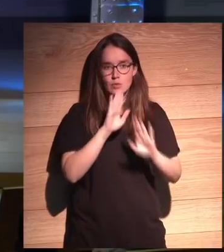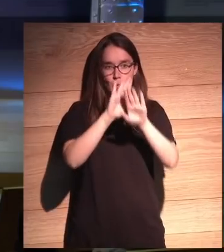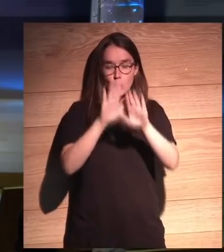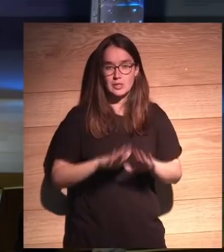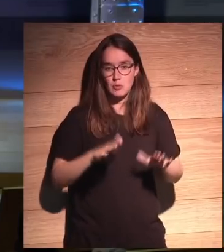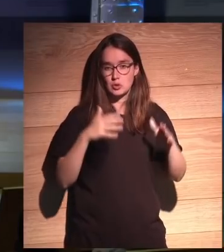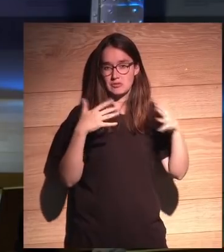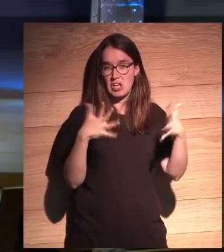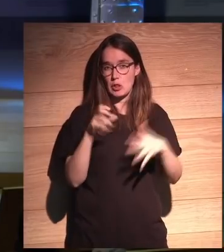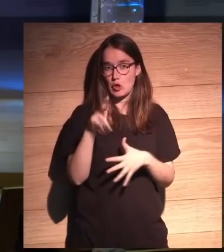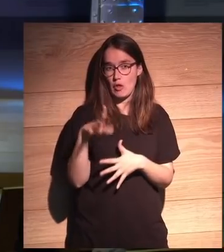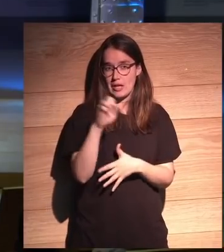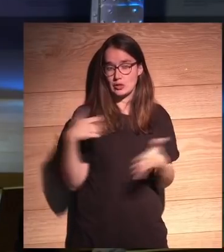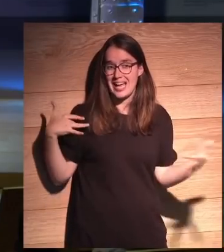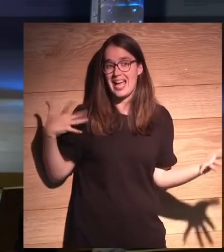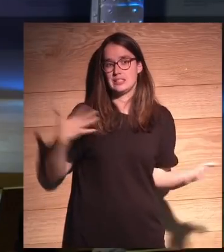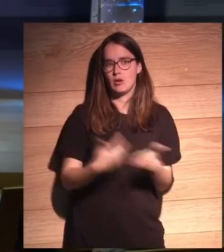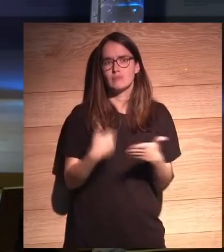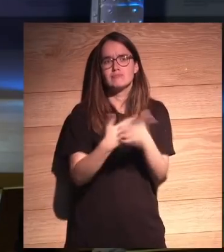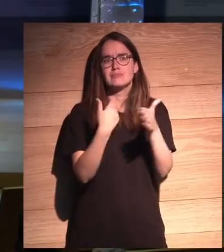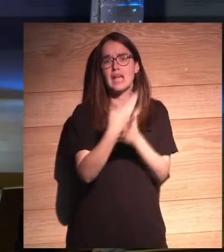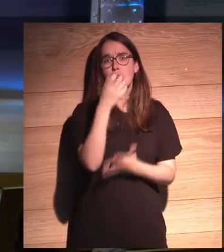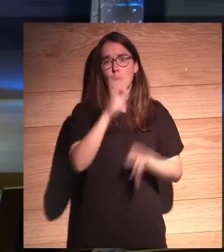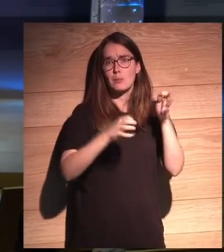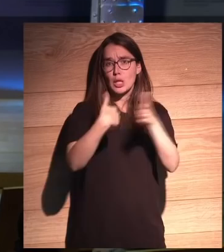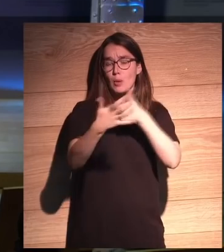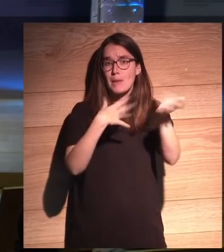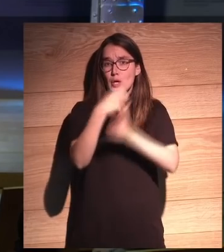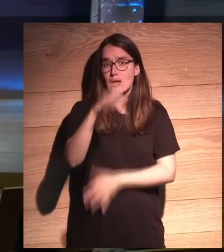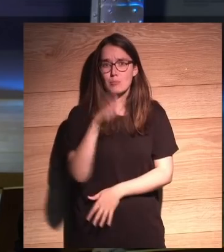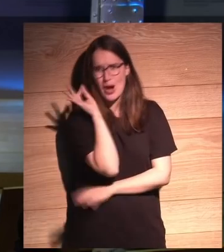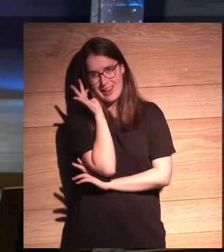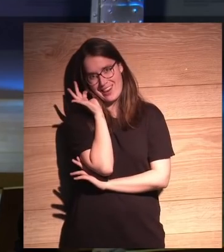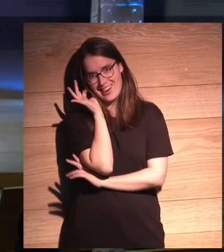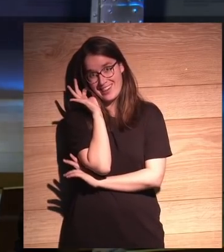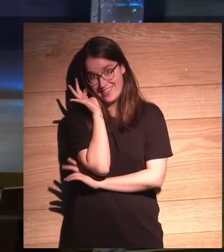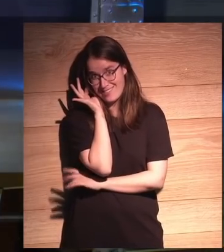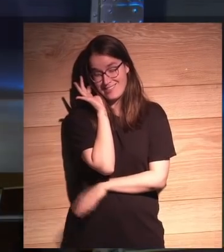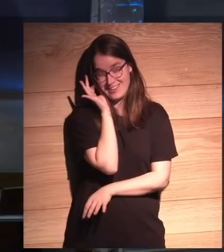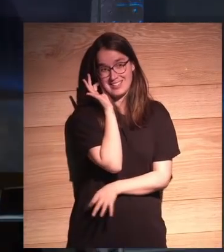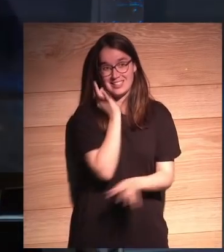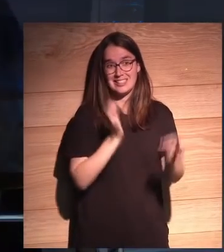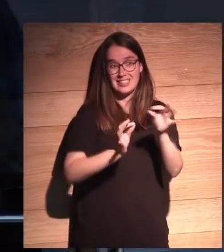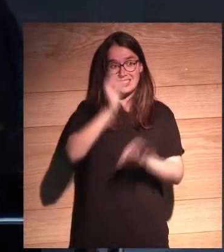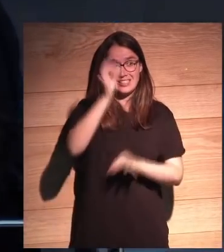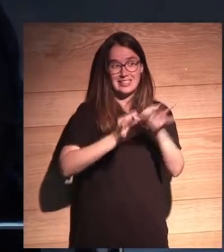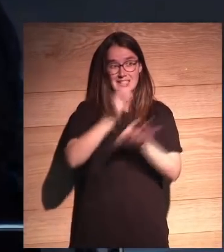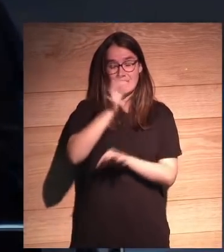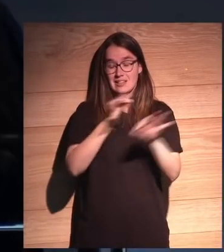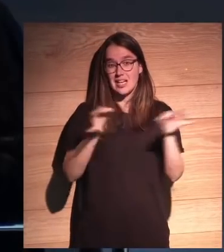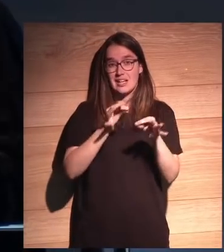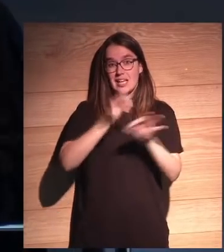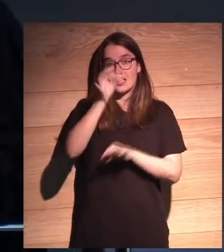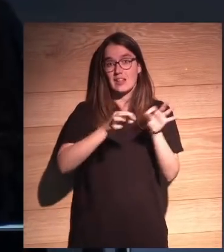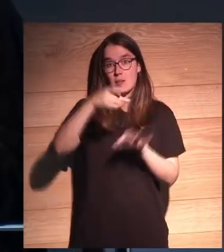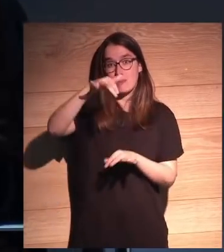últimos 10, 12 años se ha demostrado que la mitad de las manos son de mujeres. Se ha medido lo que se llama el índice de Manning. Manning